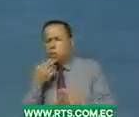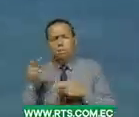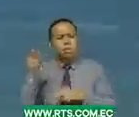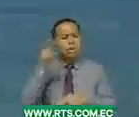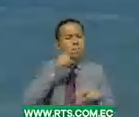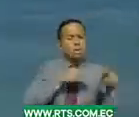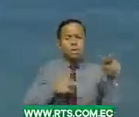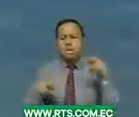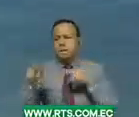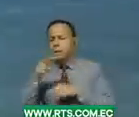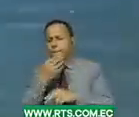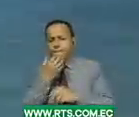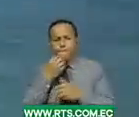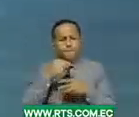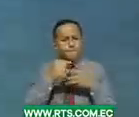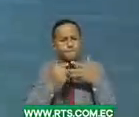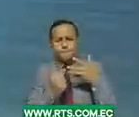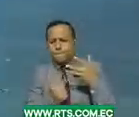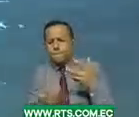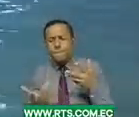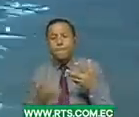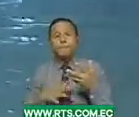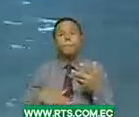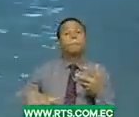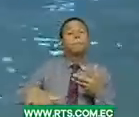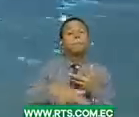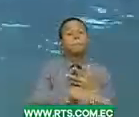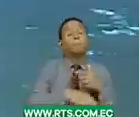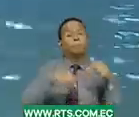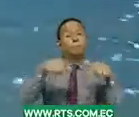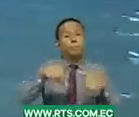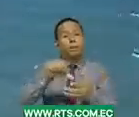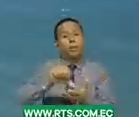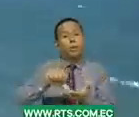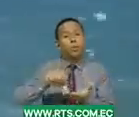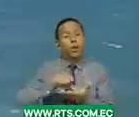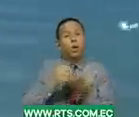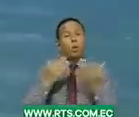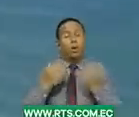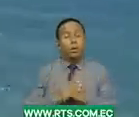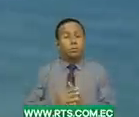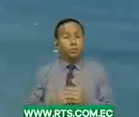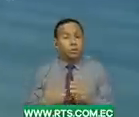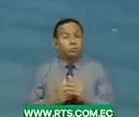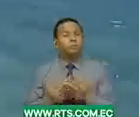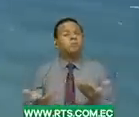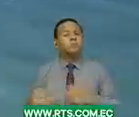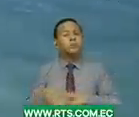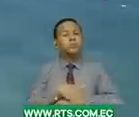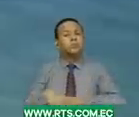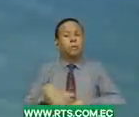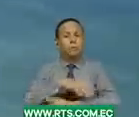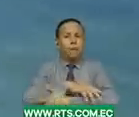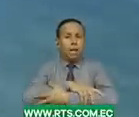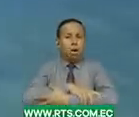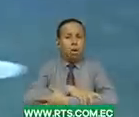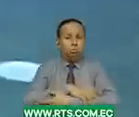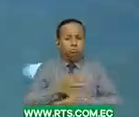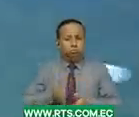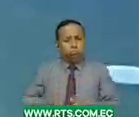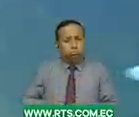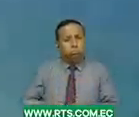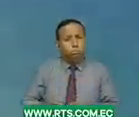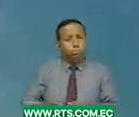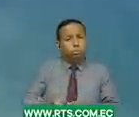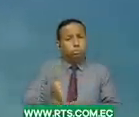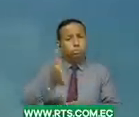los hechos que se han dado acá en este punto de la ciudad de Guayaquil. Repetimos, estamos en el malecón, en donde todavía hay